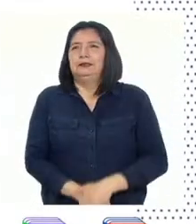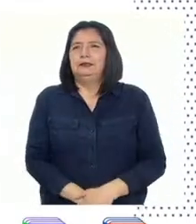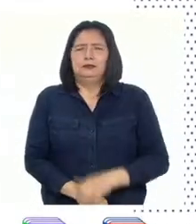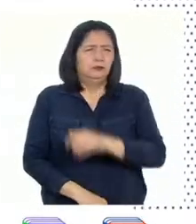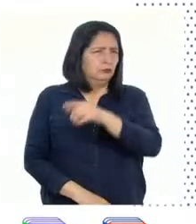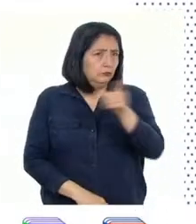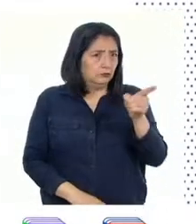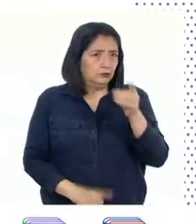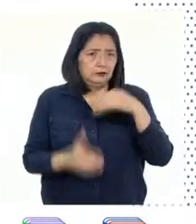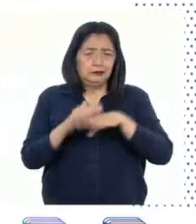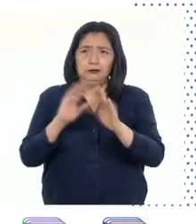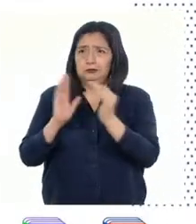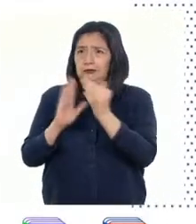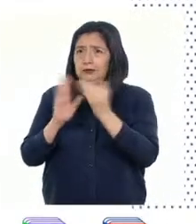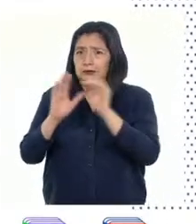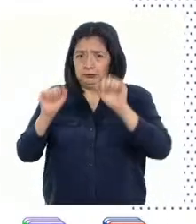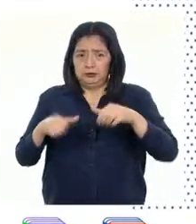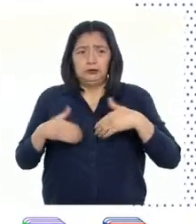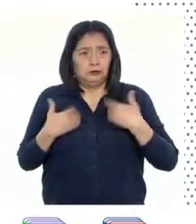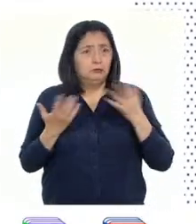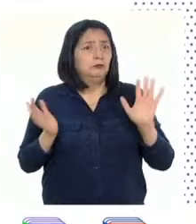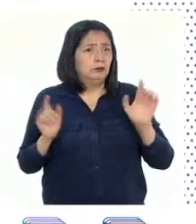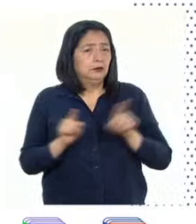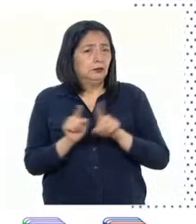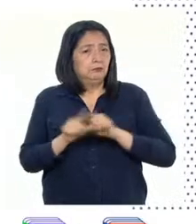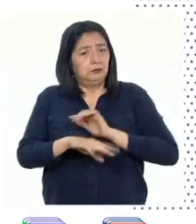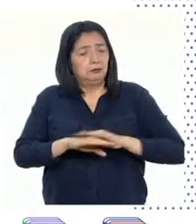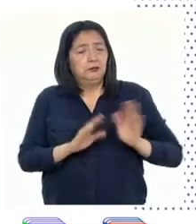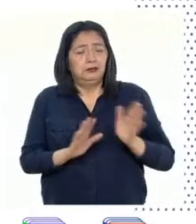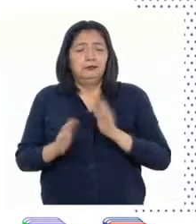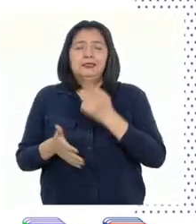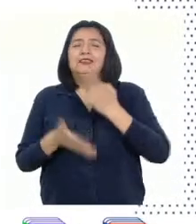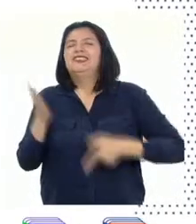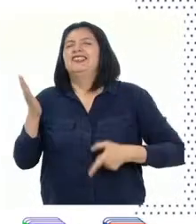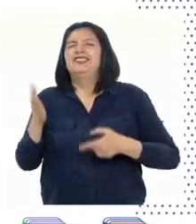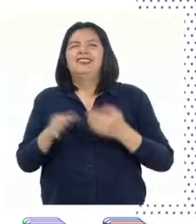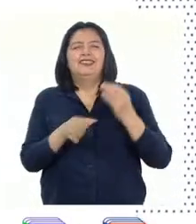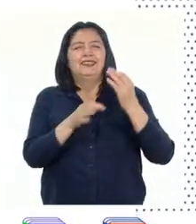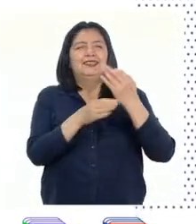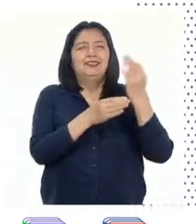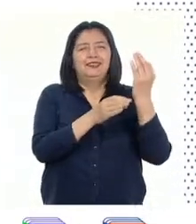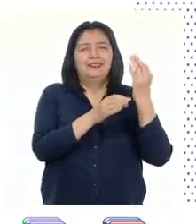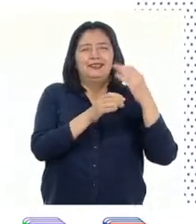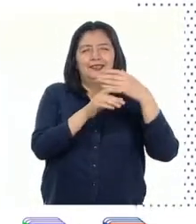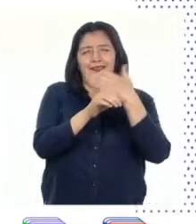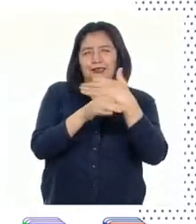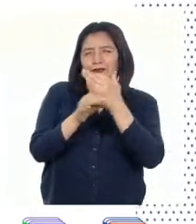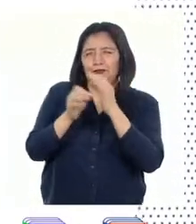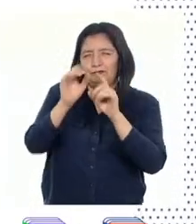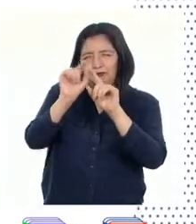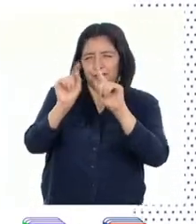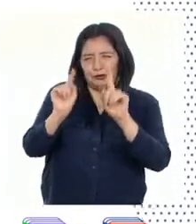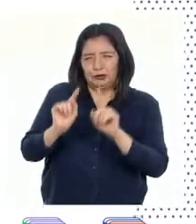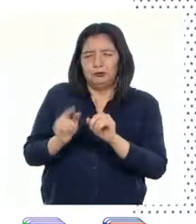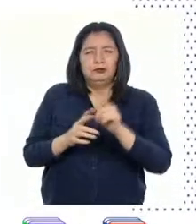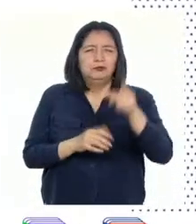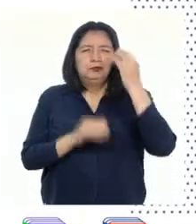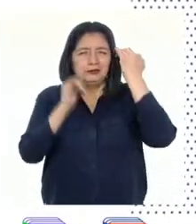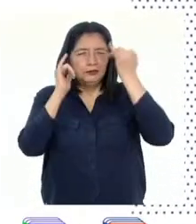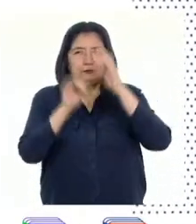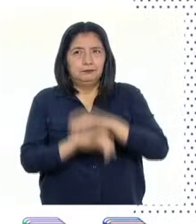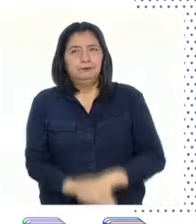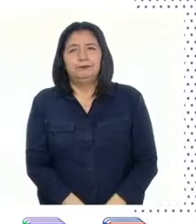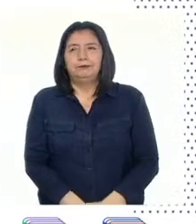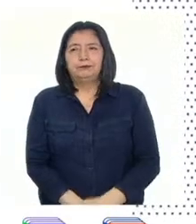Y ustedes en casa también pueden anticipar y planificar qué figuras quieren que se formen considerando sus